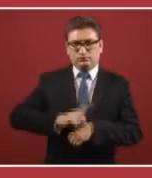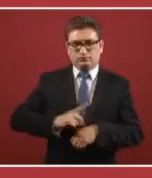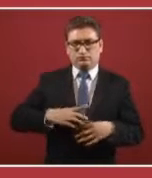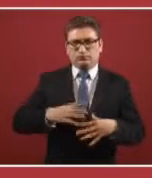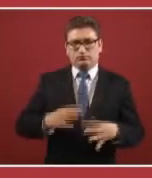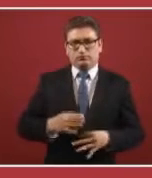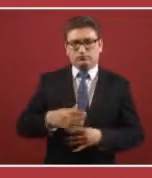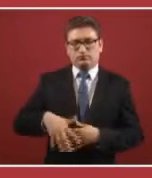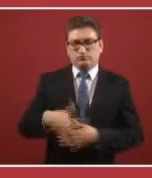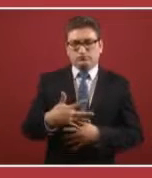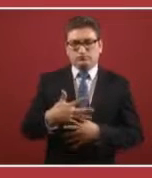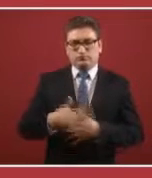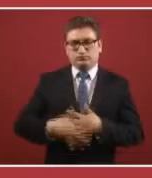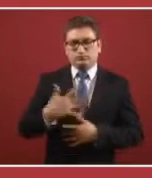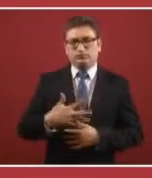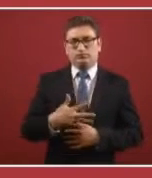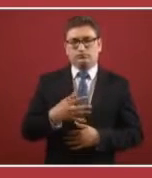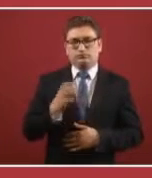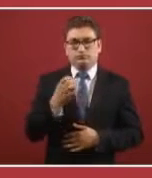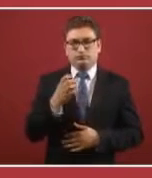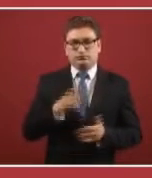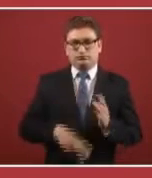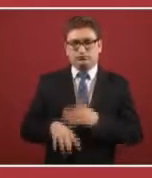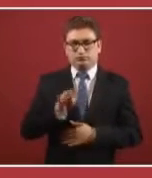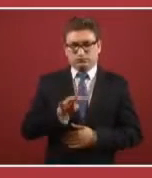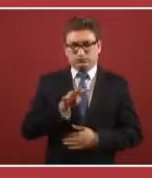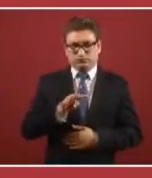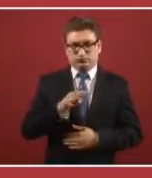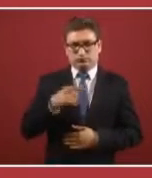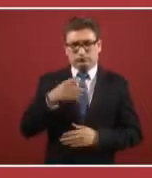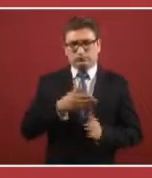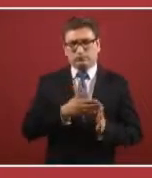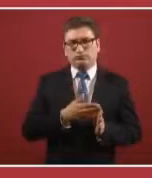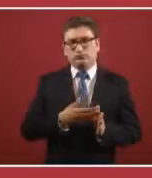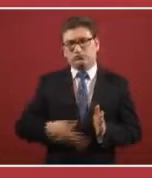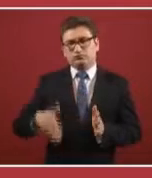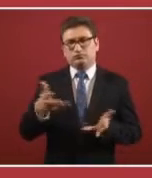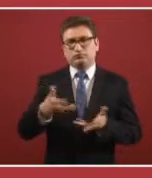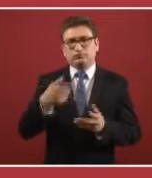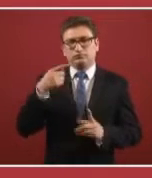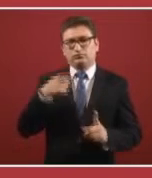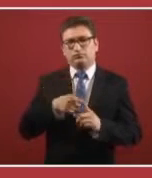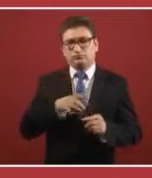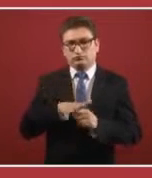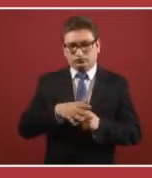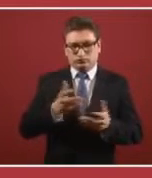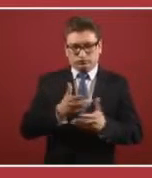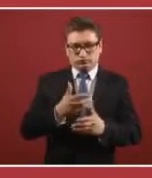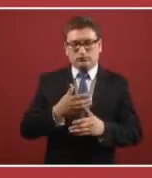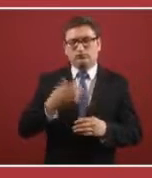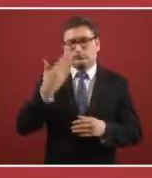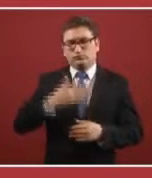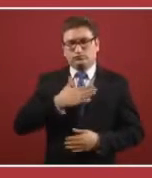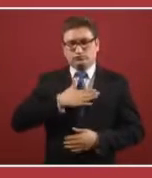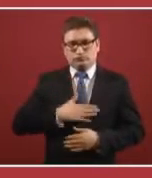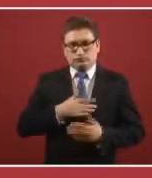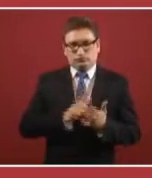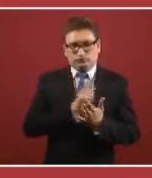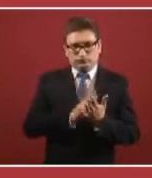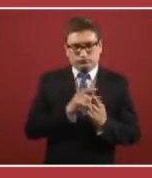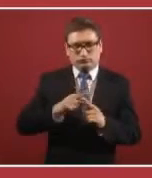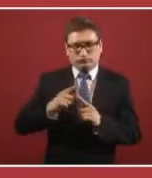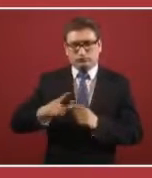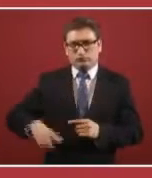de 2019 On con el January objetivo de crear las 15, condiciones materiales, jurídicas y humanas por parte del gobierno federal